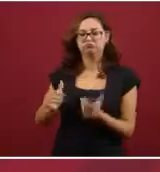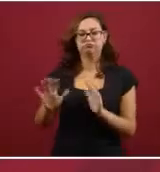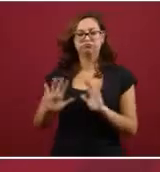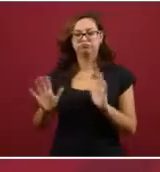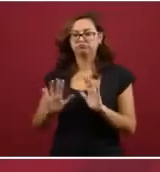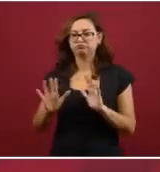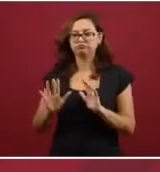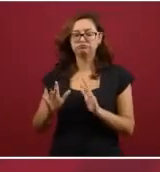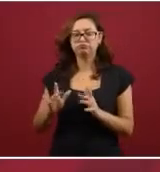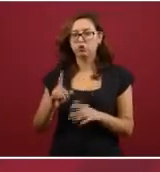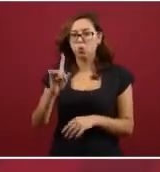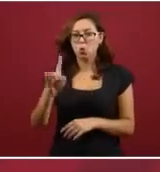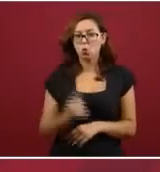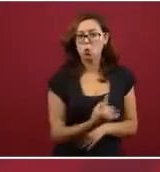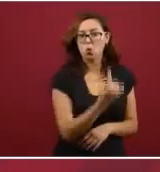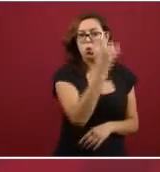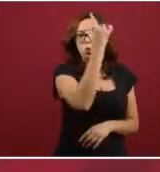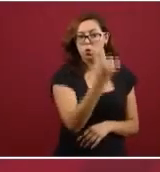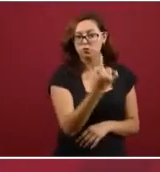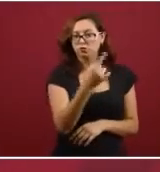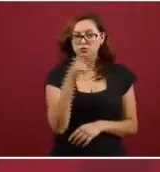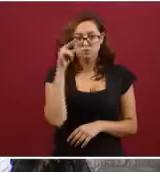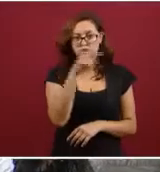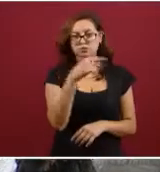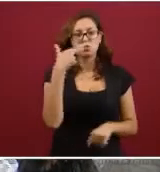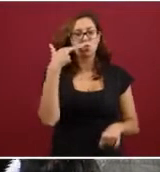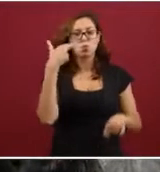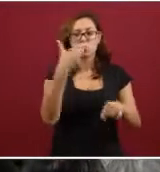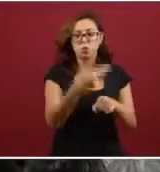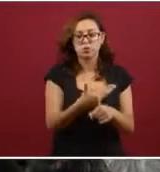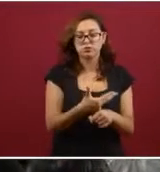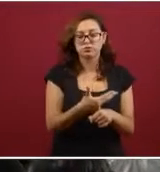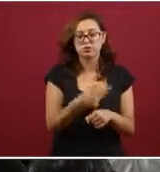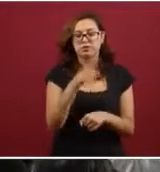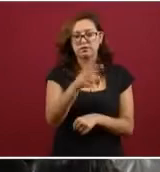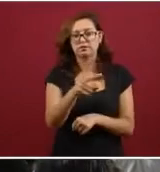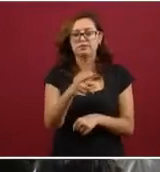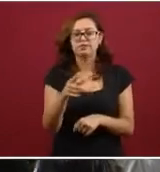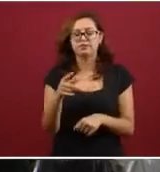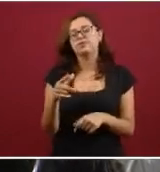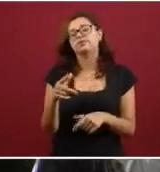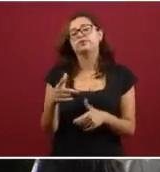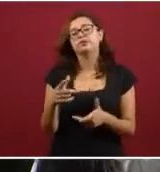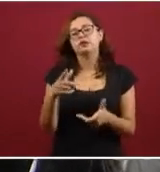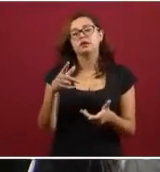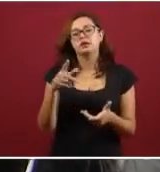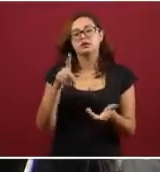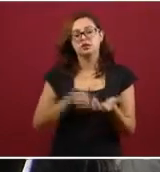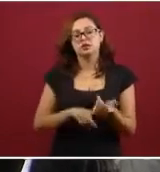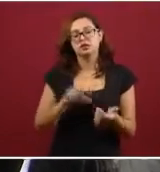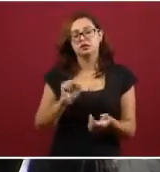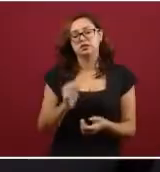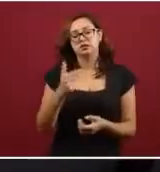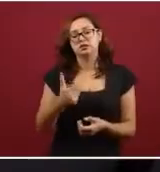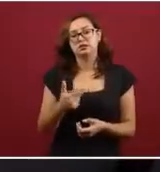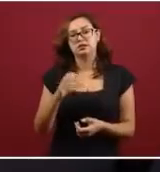centralizar las compras de gobierno en la Oficialía Mayor de la Secretaría de Hacienda.